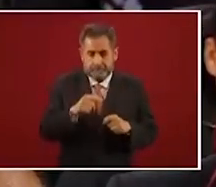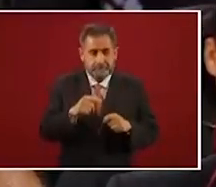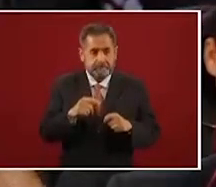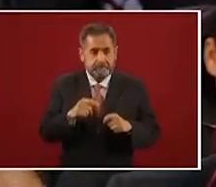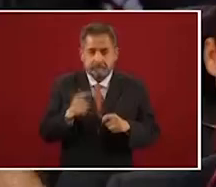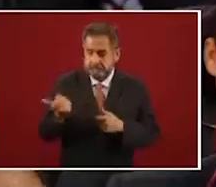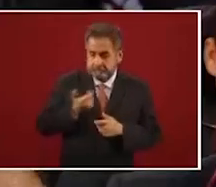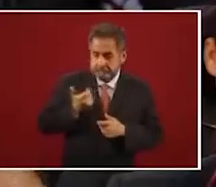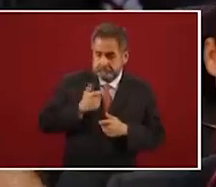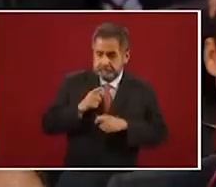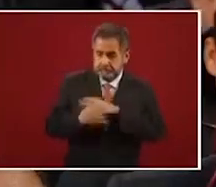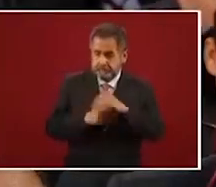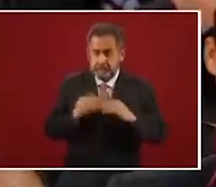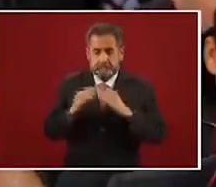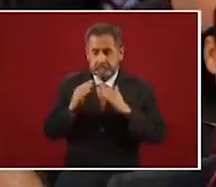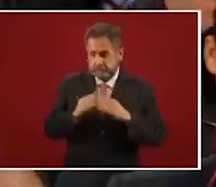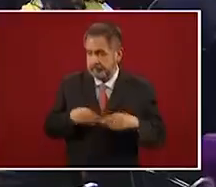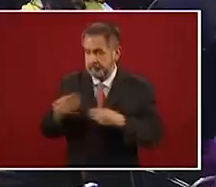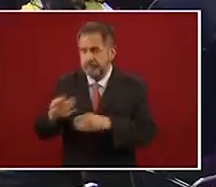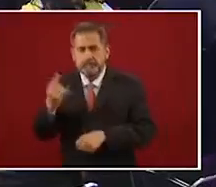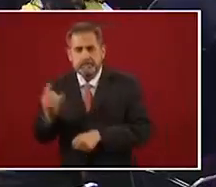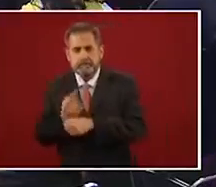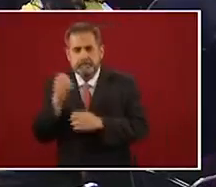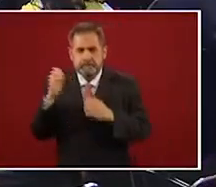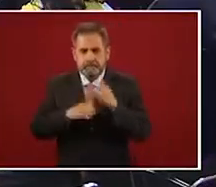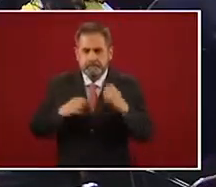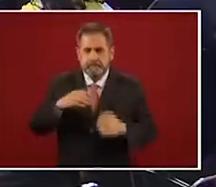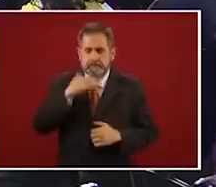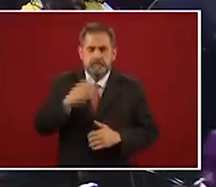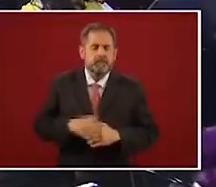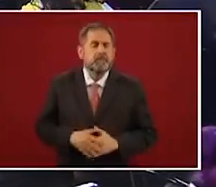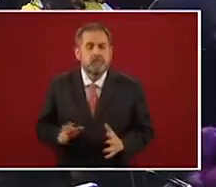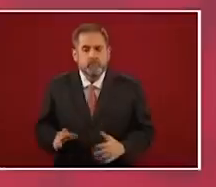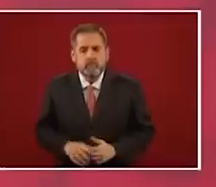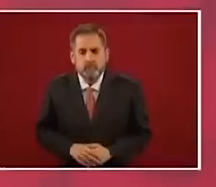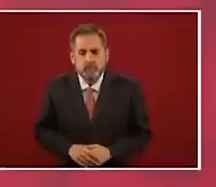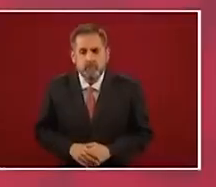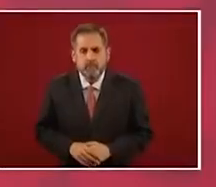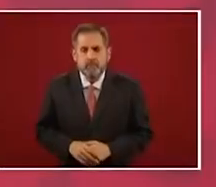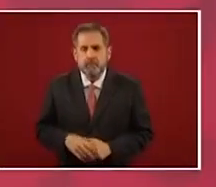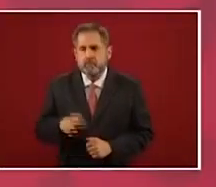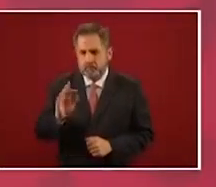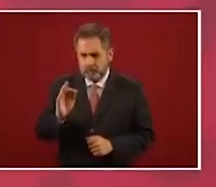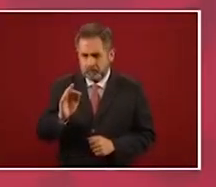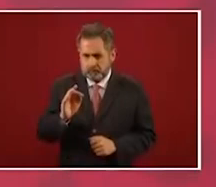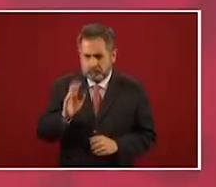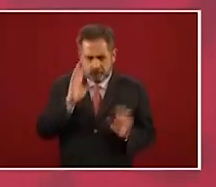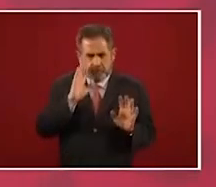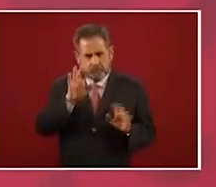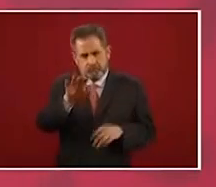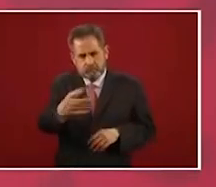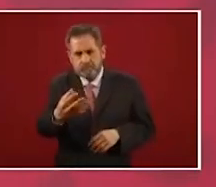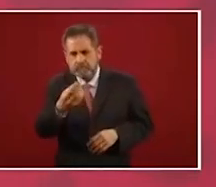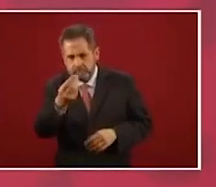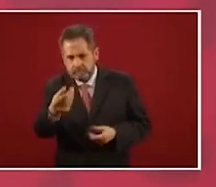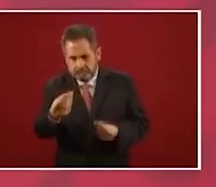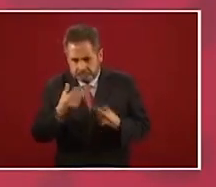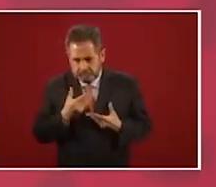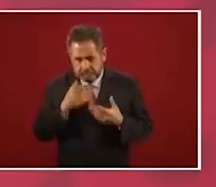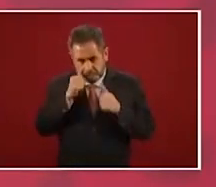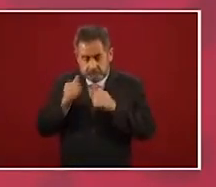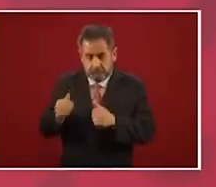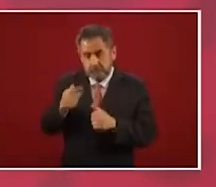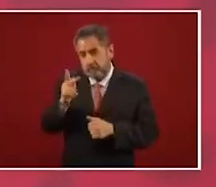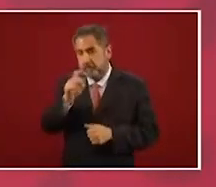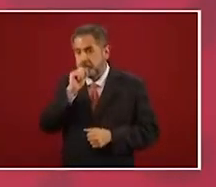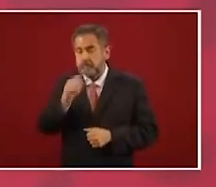pues desafortunadamente han sido fraudeados. Sí. Bueno, aquí aprovecho, vamos a atender esto. Sí, señor. Pero